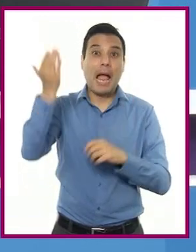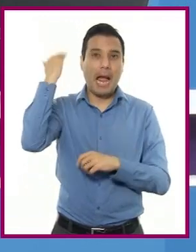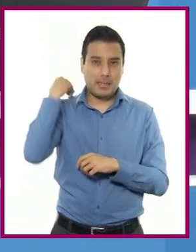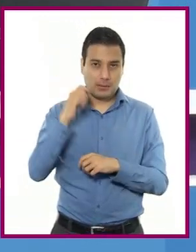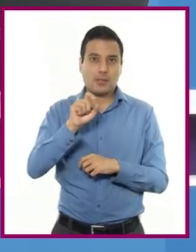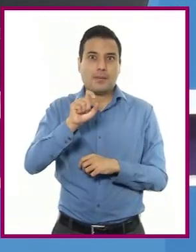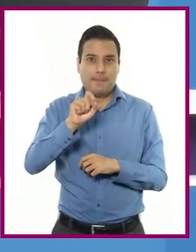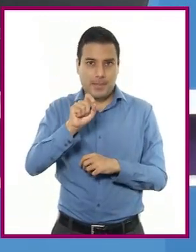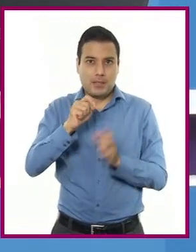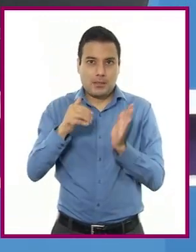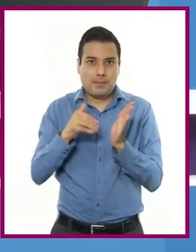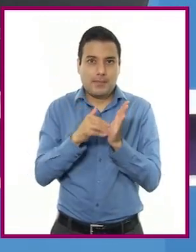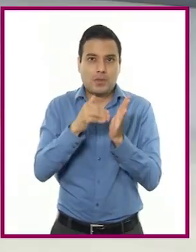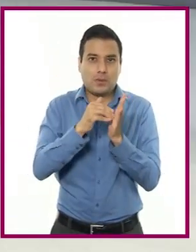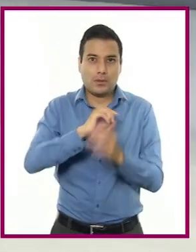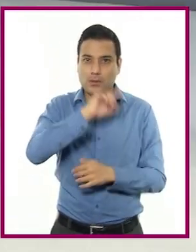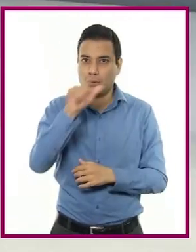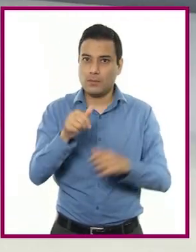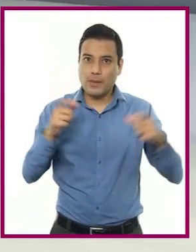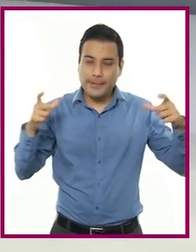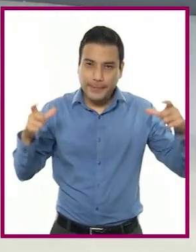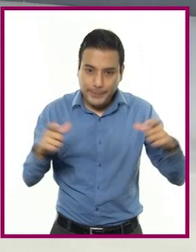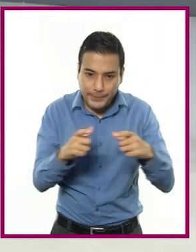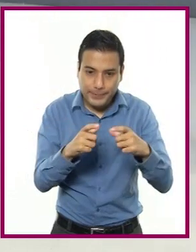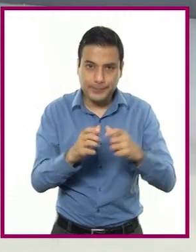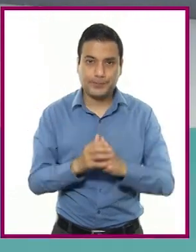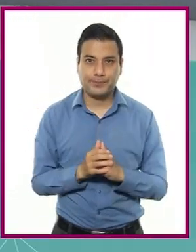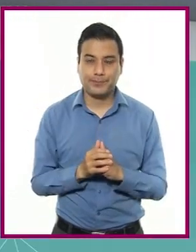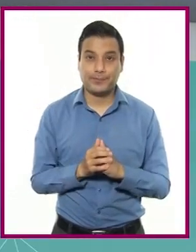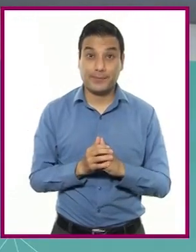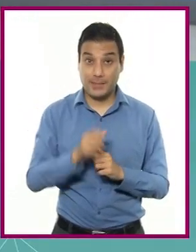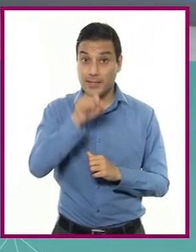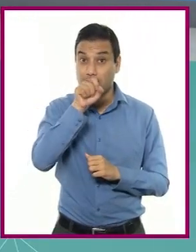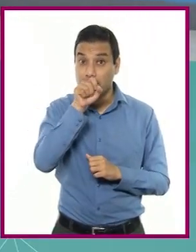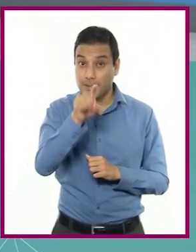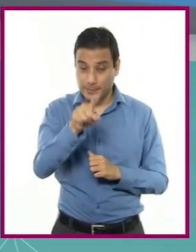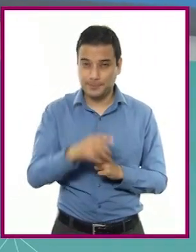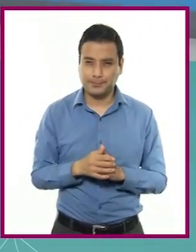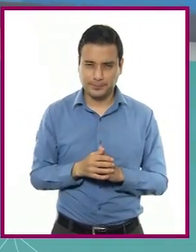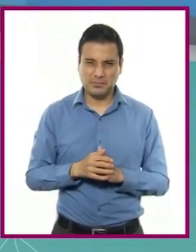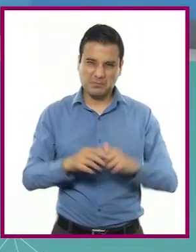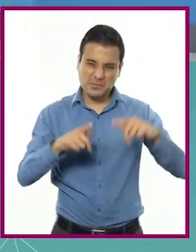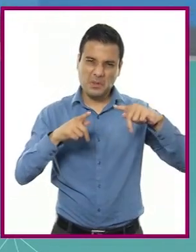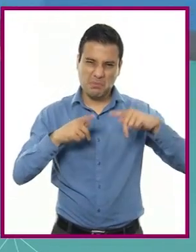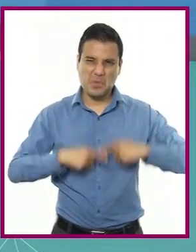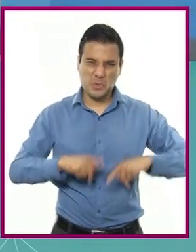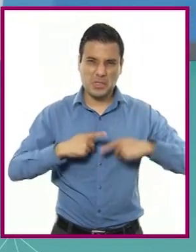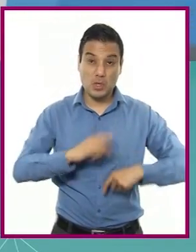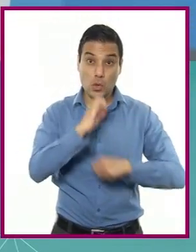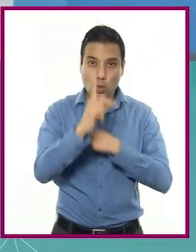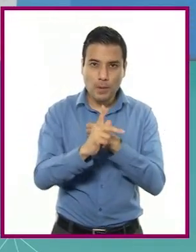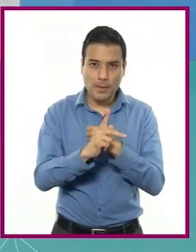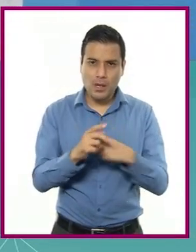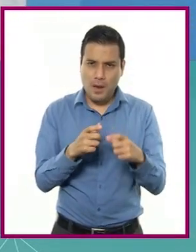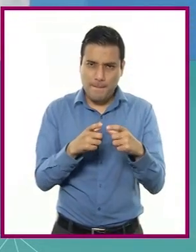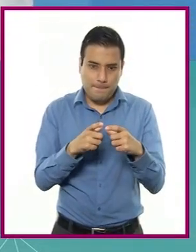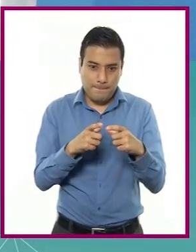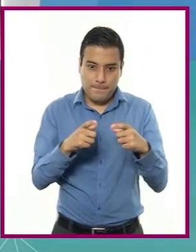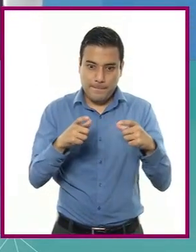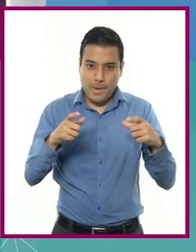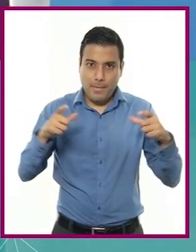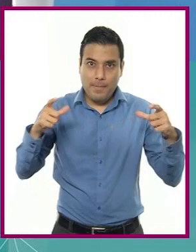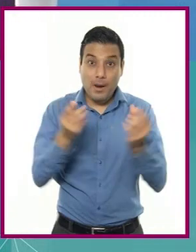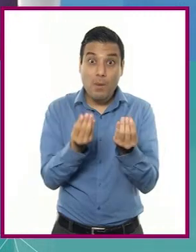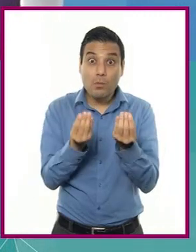millones antes de la conquista. Por su parte, la población de origen europeo aumentó de manera paulatina